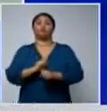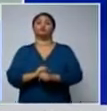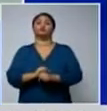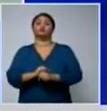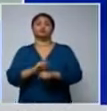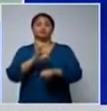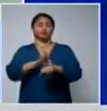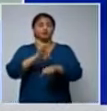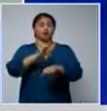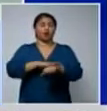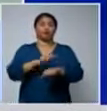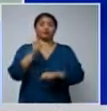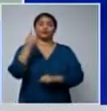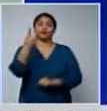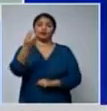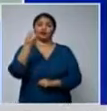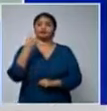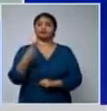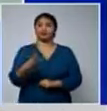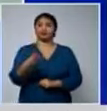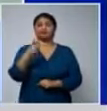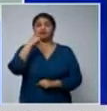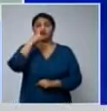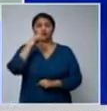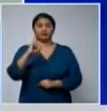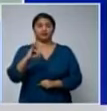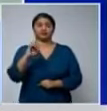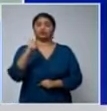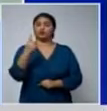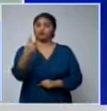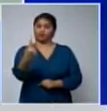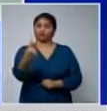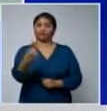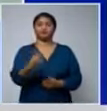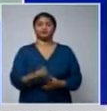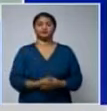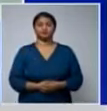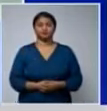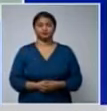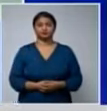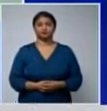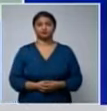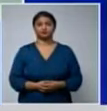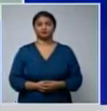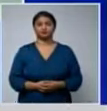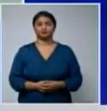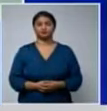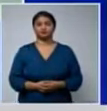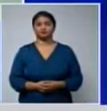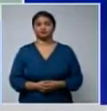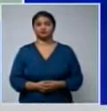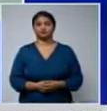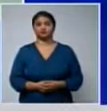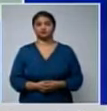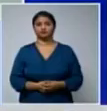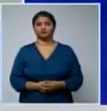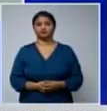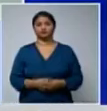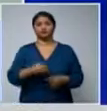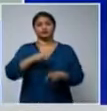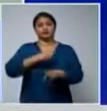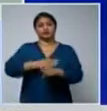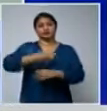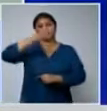y un caso autóctono ayer. Santiago, que tuvo la